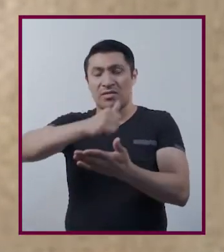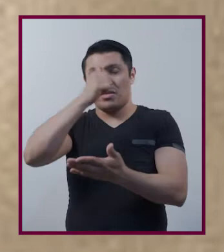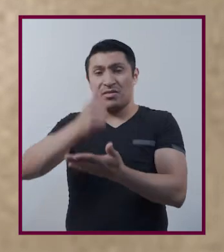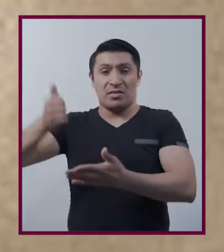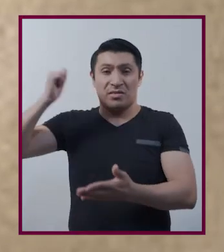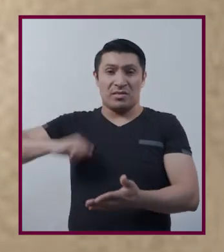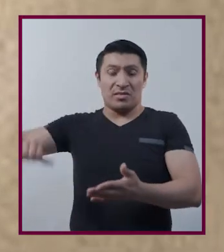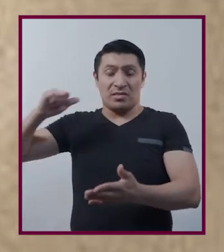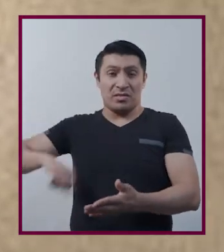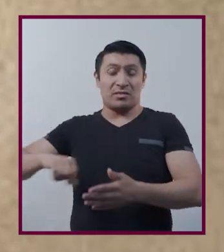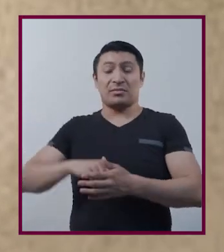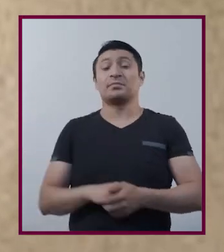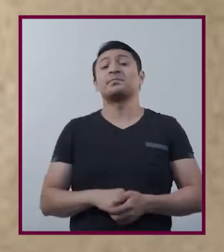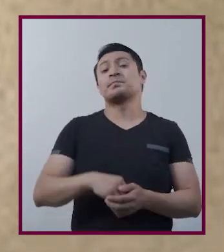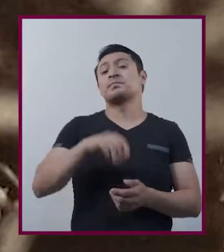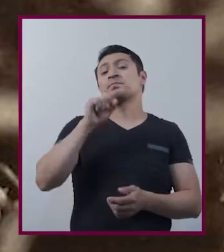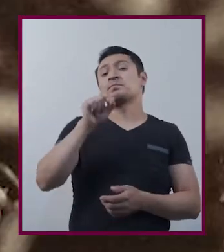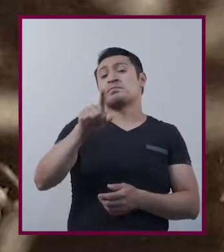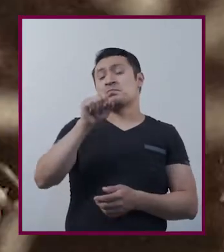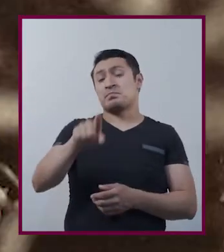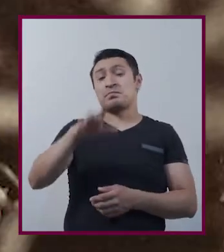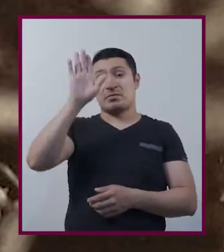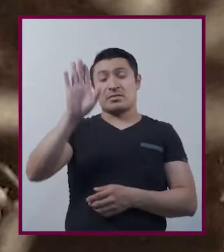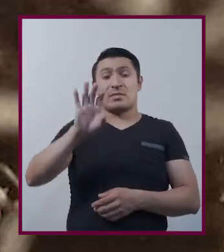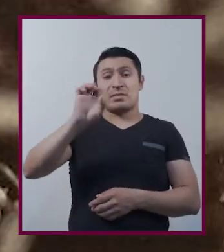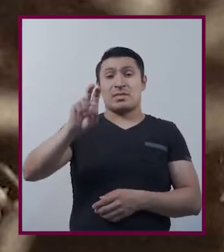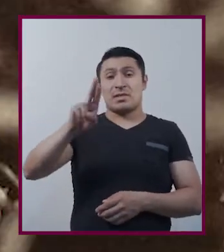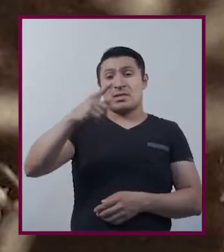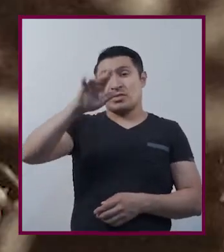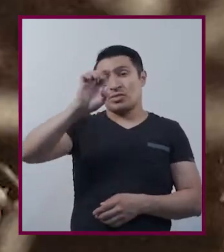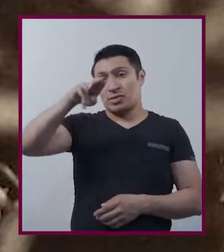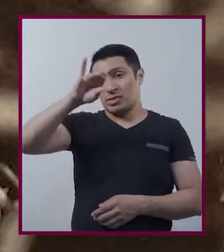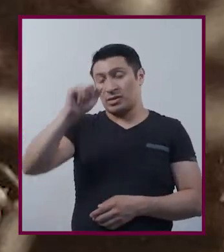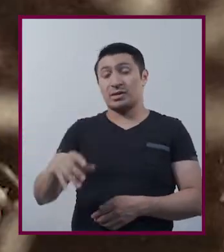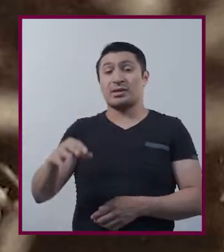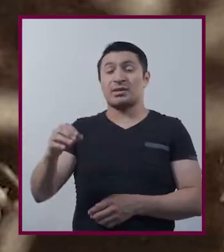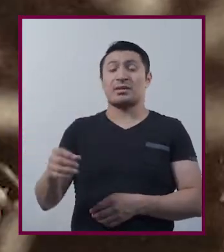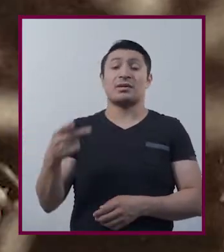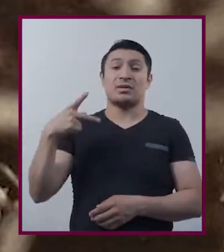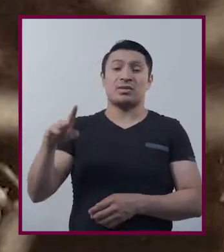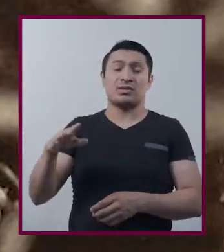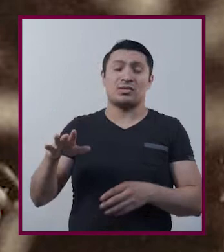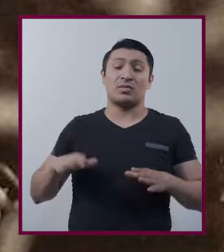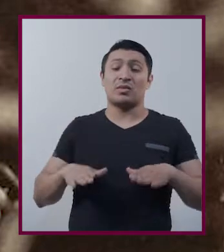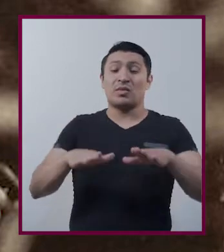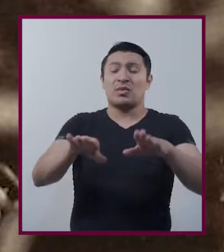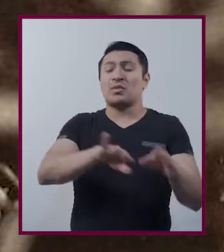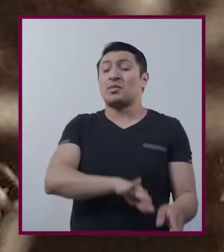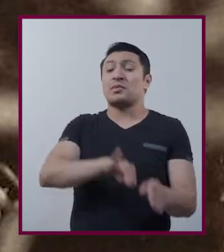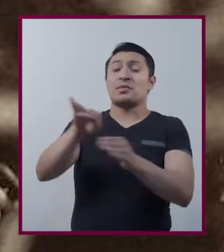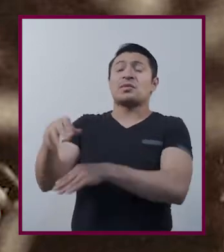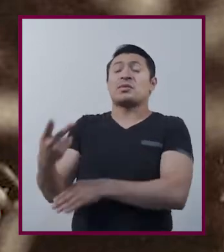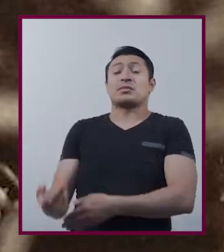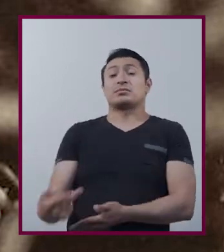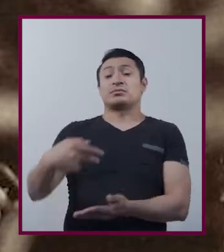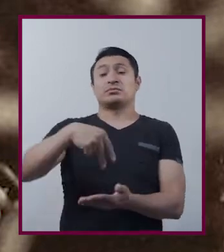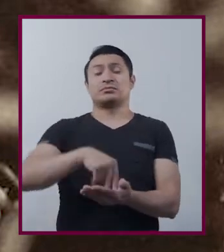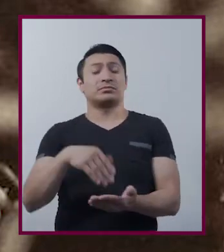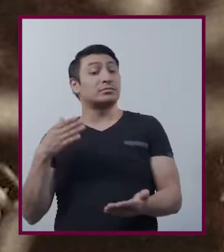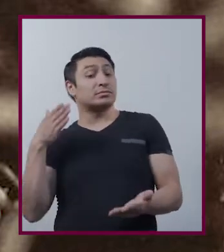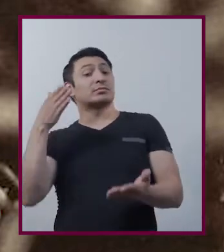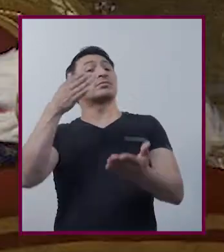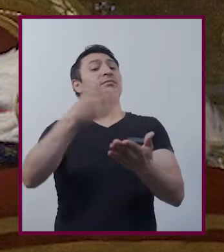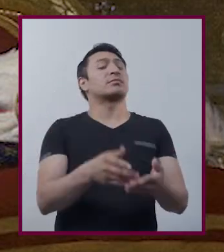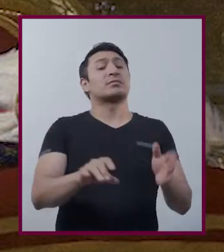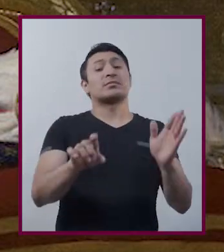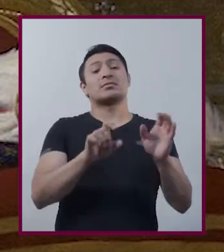entre otras ciudades del Viejo Mundo. Se dice también que entonces Eugenia de Montijo dejó a un lado su costura, se puso